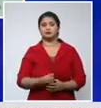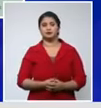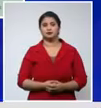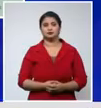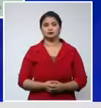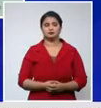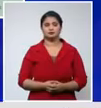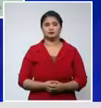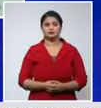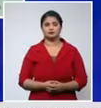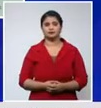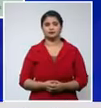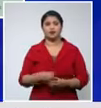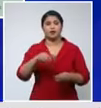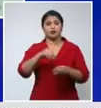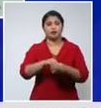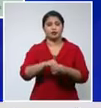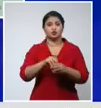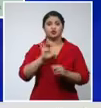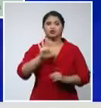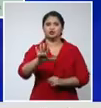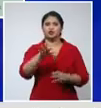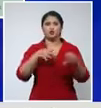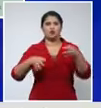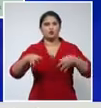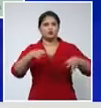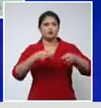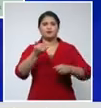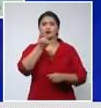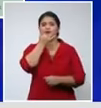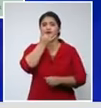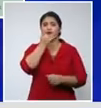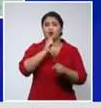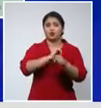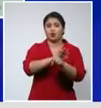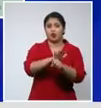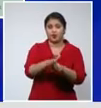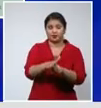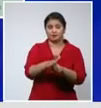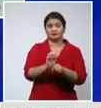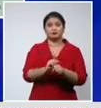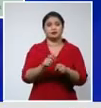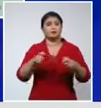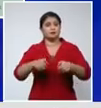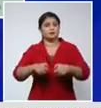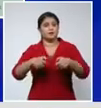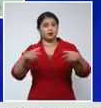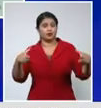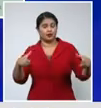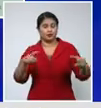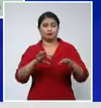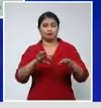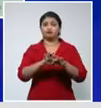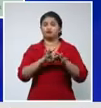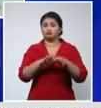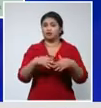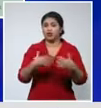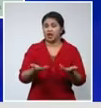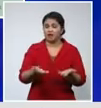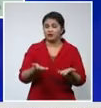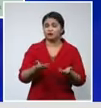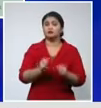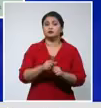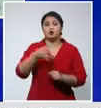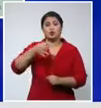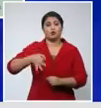en 5 de sus 13 municipios. El mayor número, que es además donde Camagüey tiene la mayor transmisión, en el